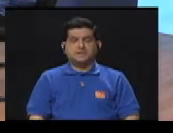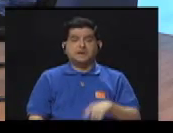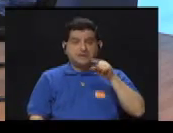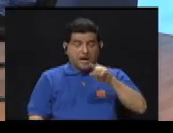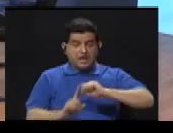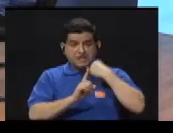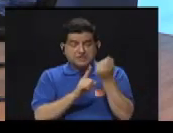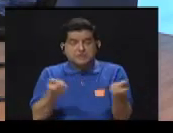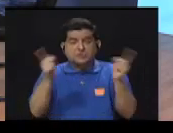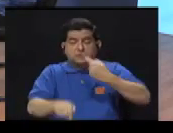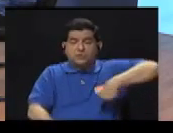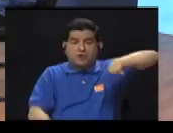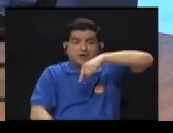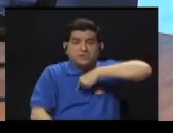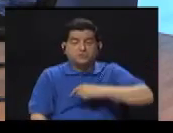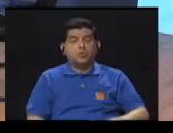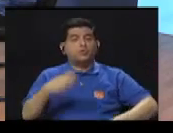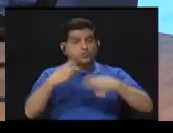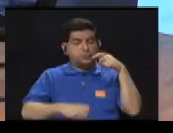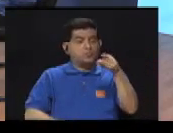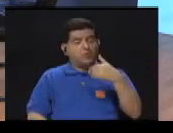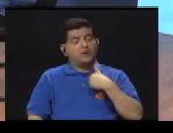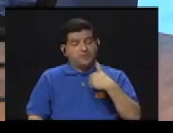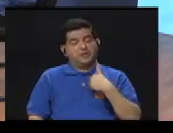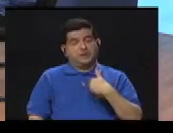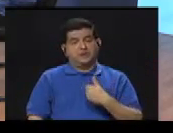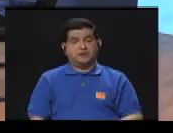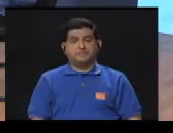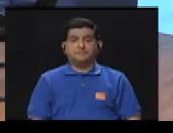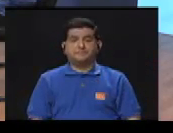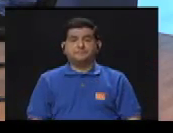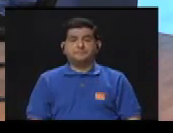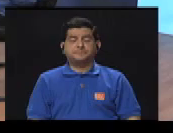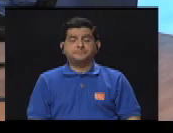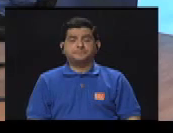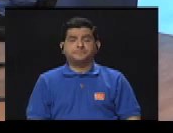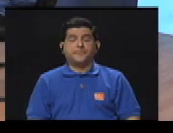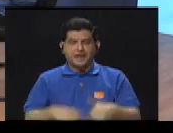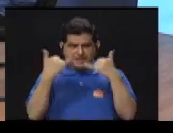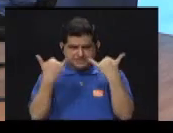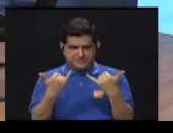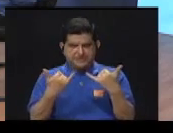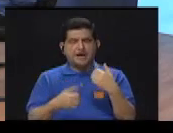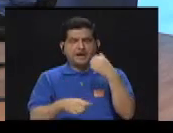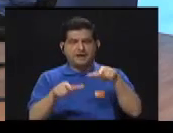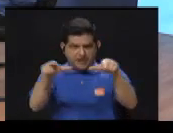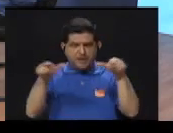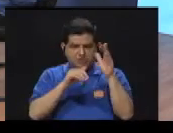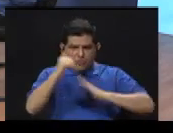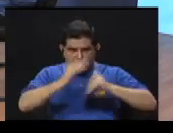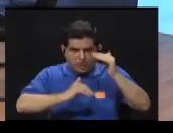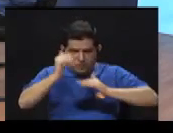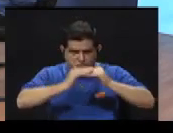porque si nos pasaba algo a cualquiera de nosotros, era un problema para él. Claro. Entonces, bueno, una vez que llegamos a la